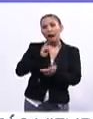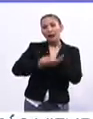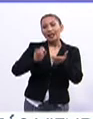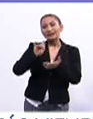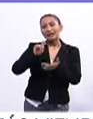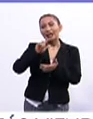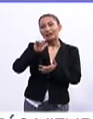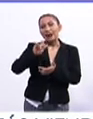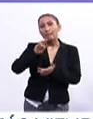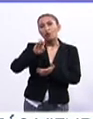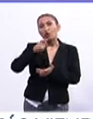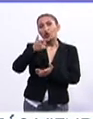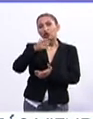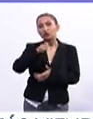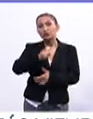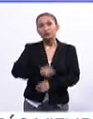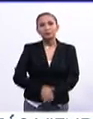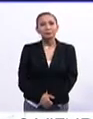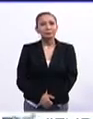Estrella Burgos.